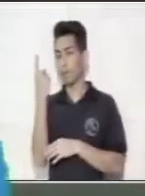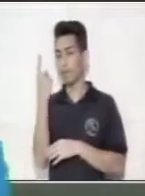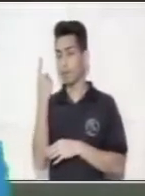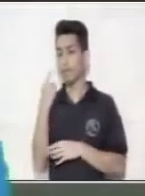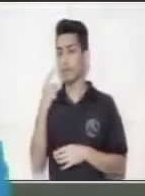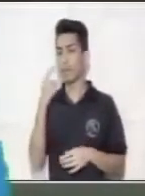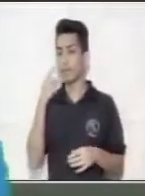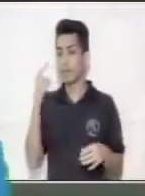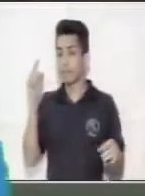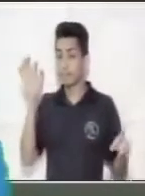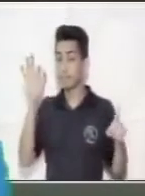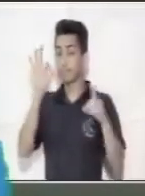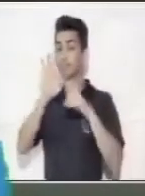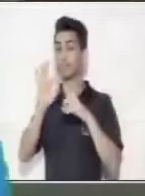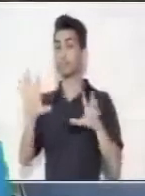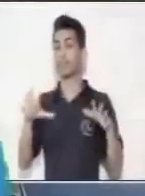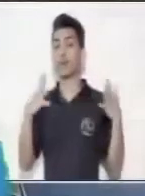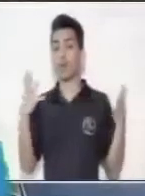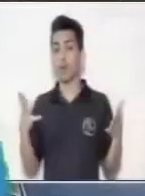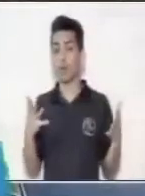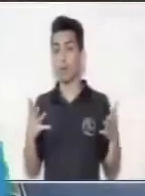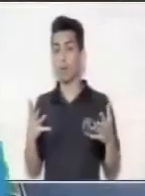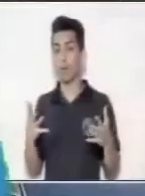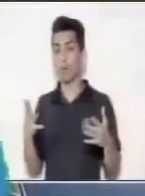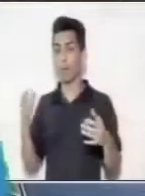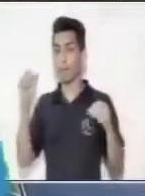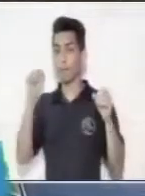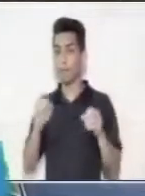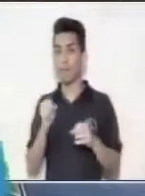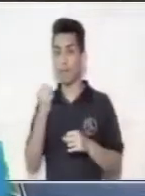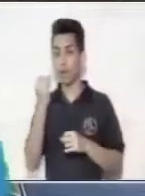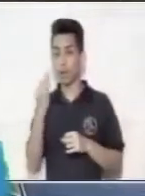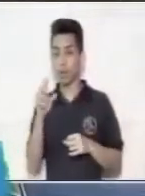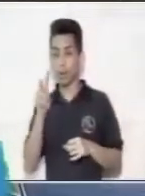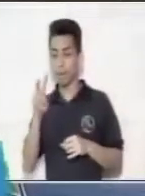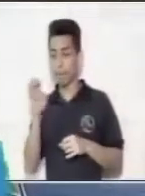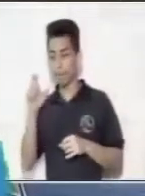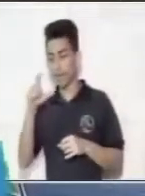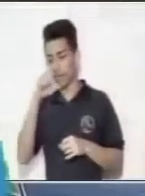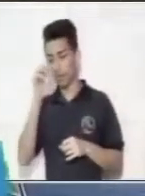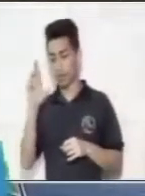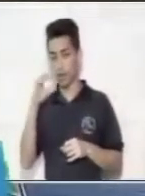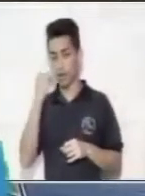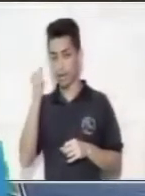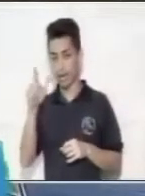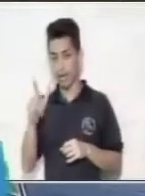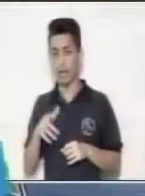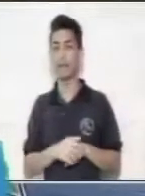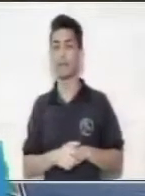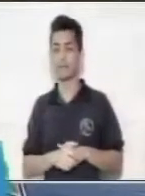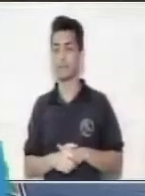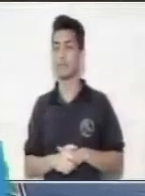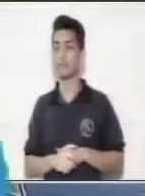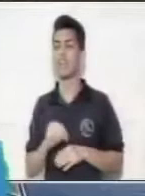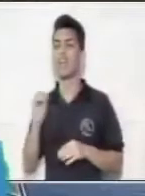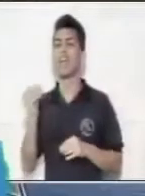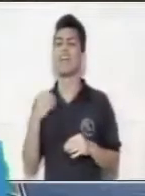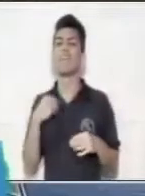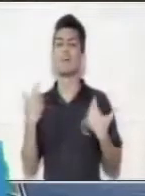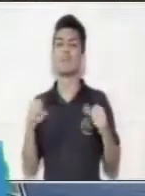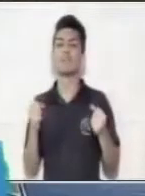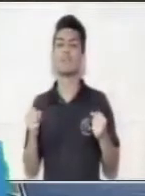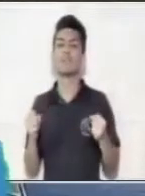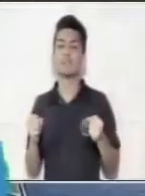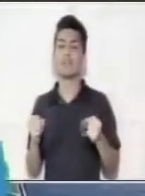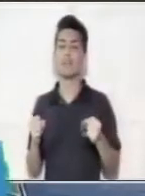el sentido de aplicación de una cantidad vectorial, en este caso la fuerza. ¿Qué vamos a hacer